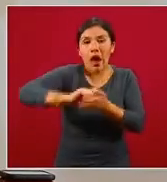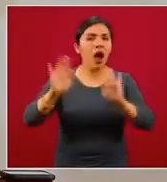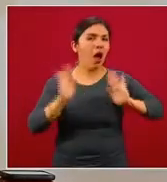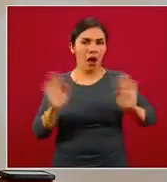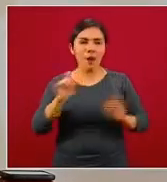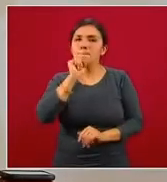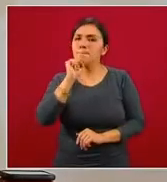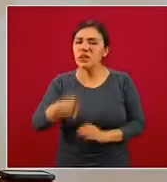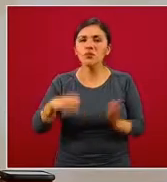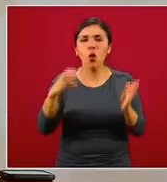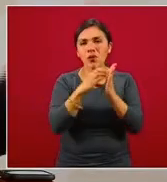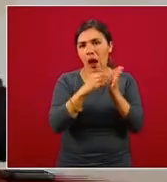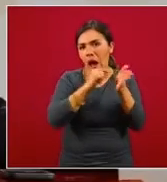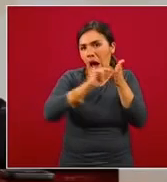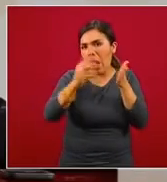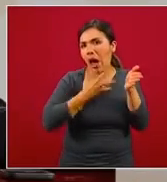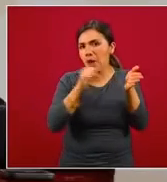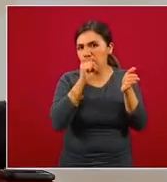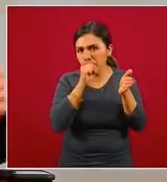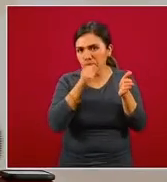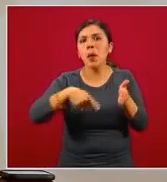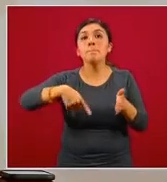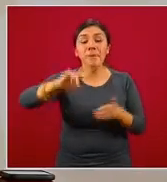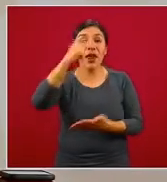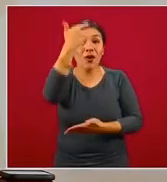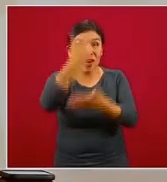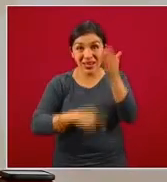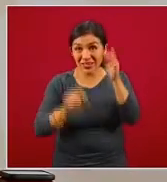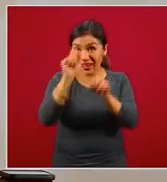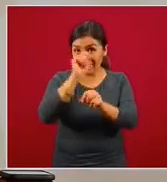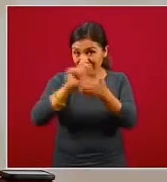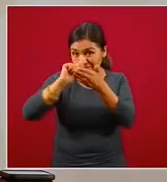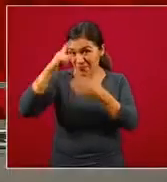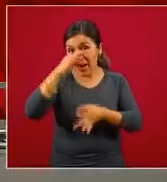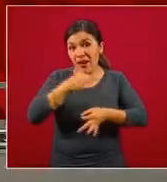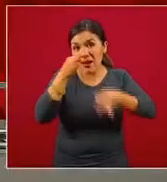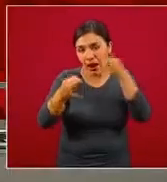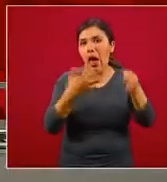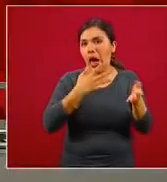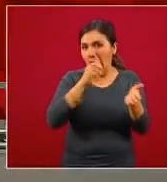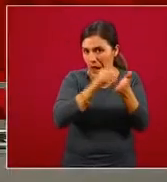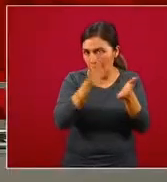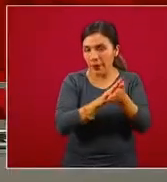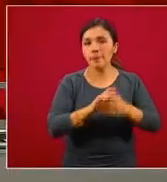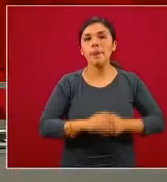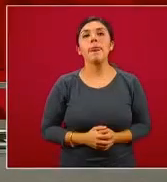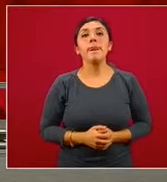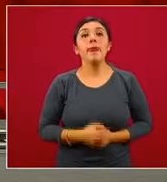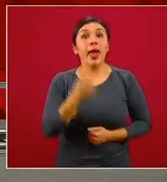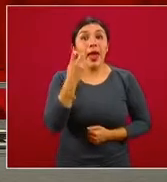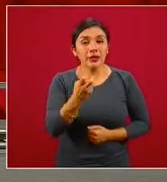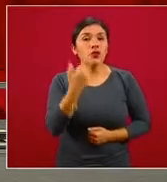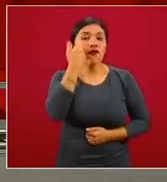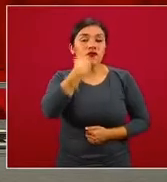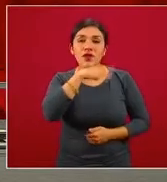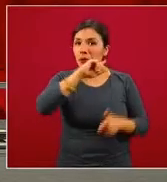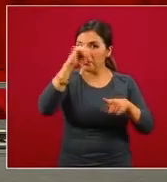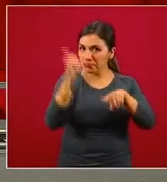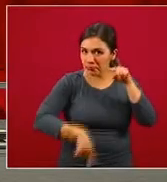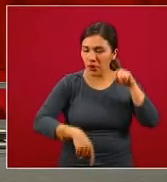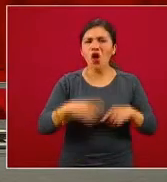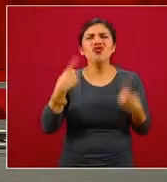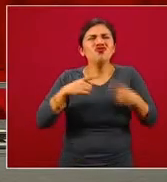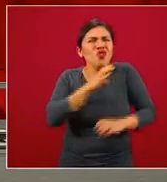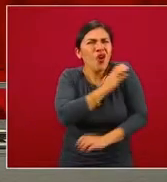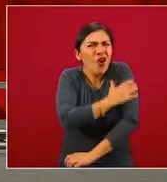this is medication to pero treat vamos a the ponerle symptoms, esas indicaciones. such as fever. Y esto le quitará la fiebre, le quitará el dolor también.